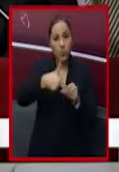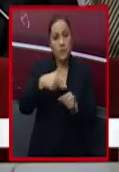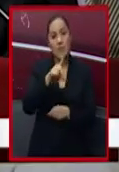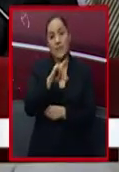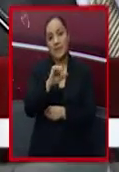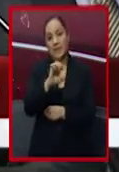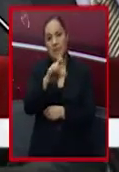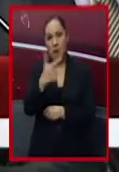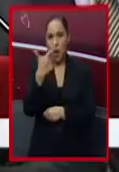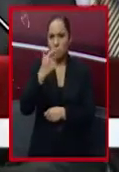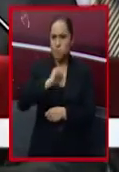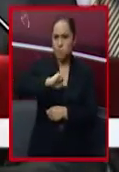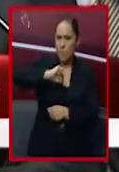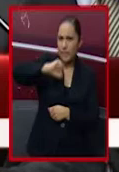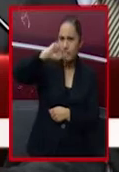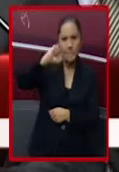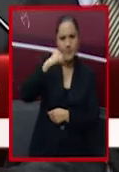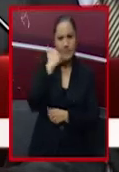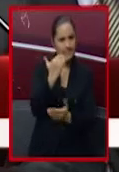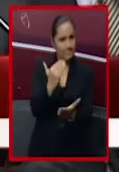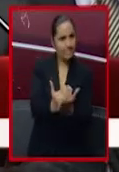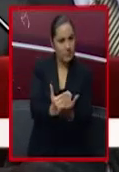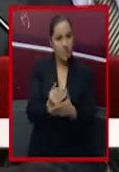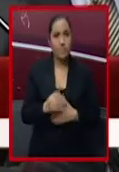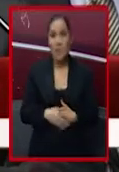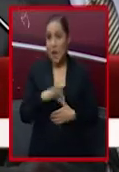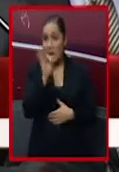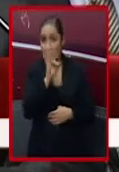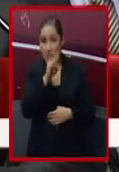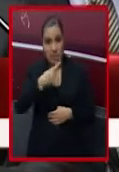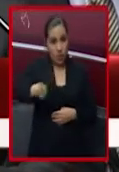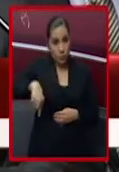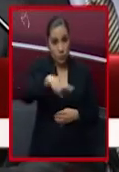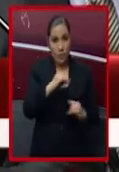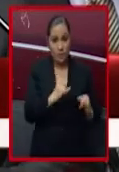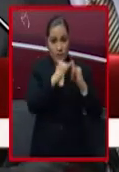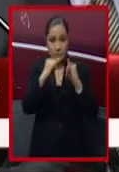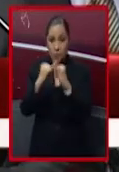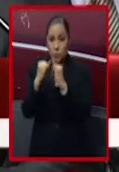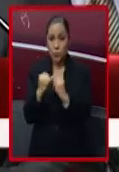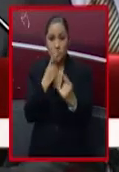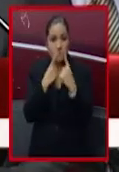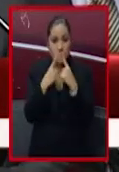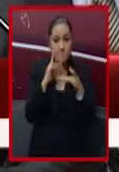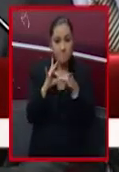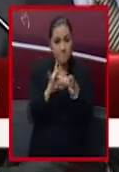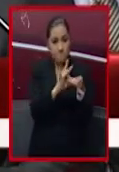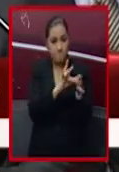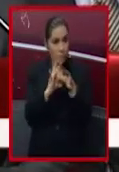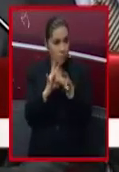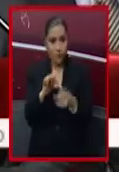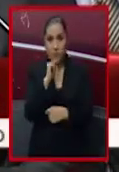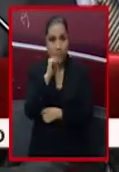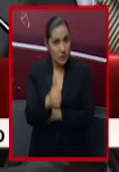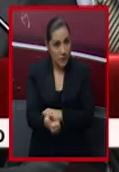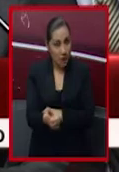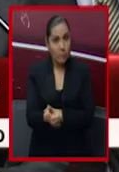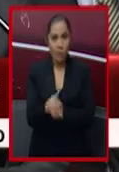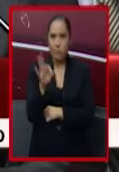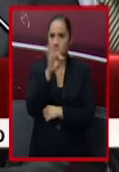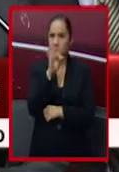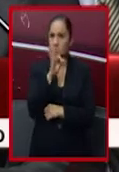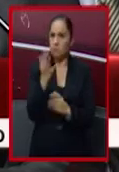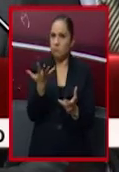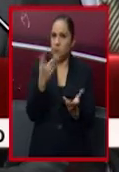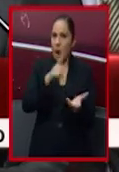documento que no se puede lograr una unidad en torno a las instituciones si la figura presidencial, en